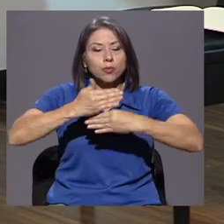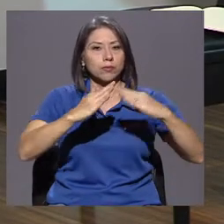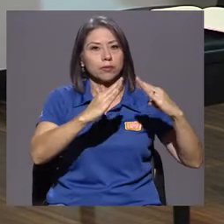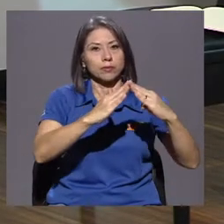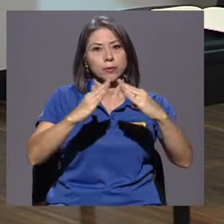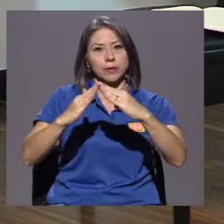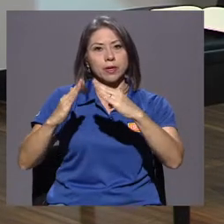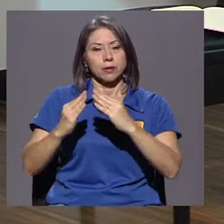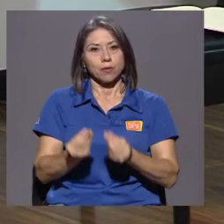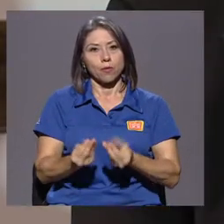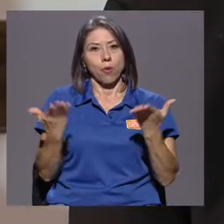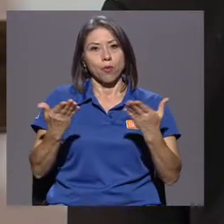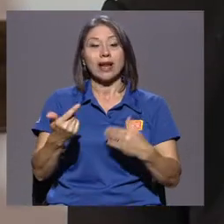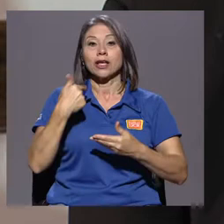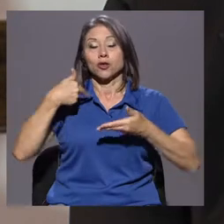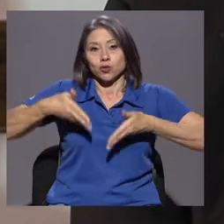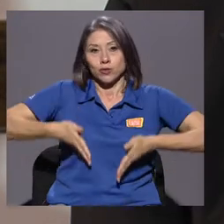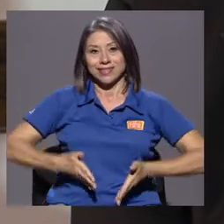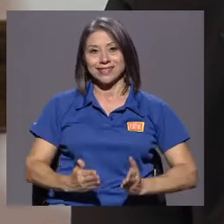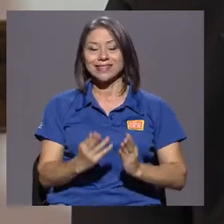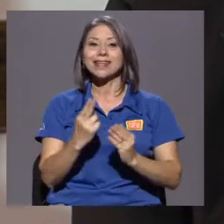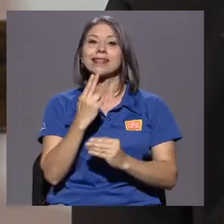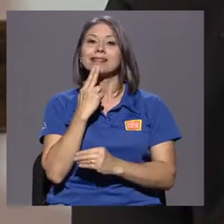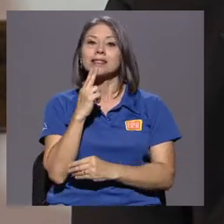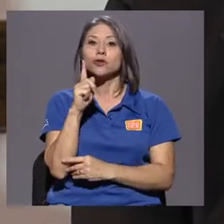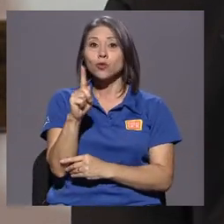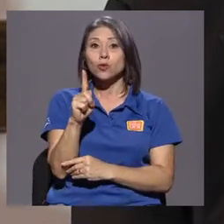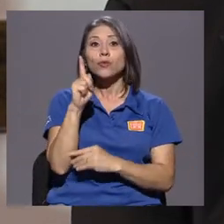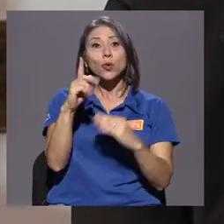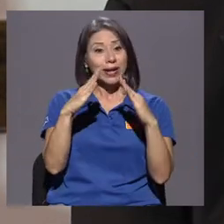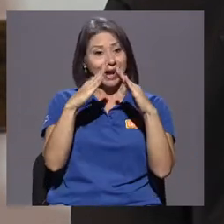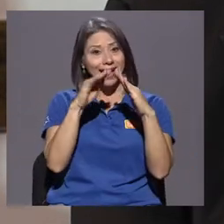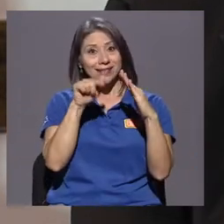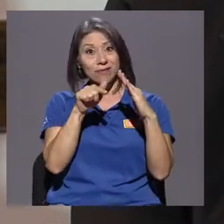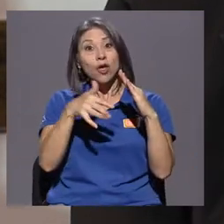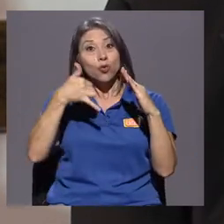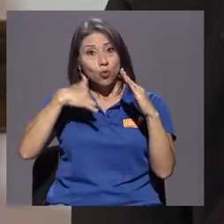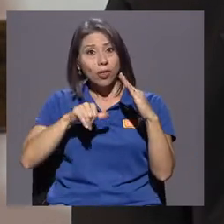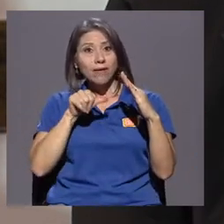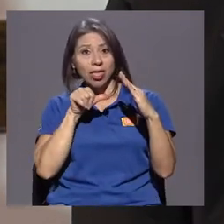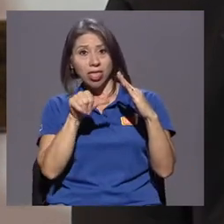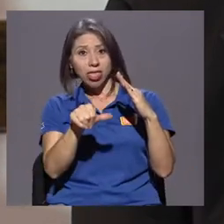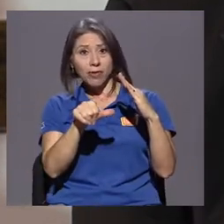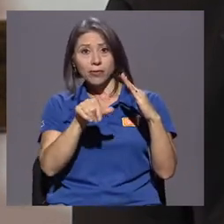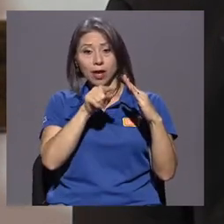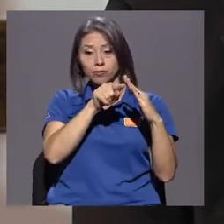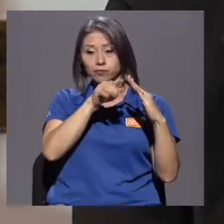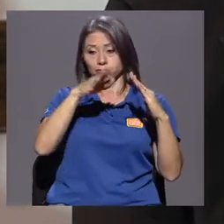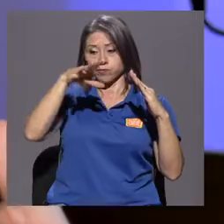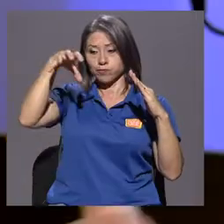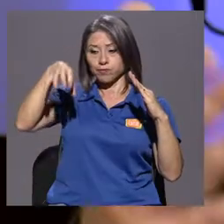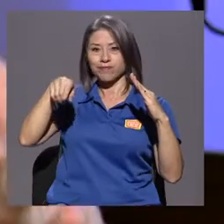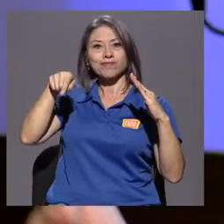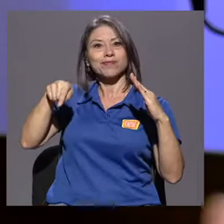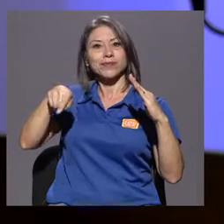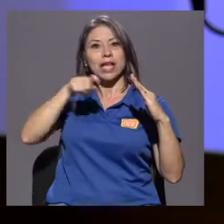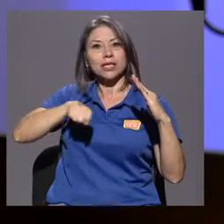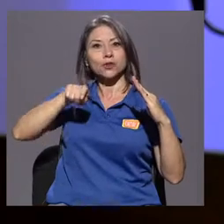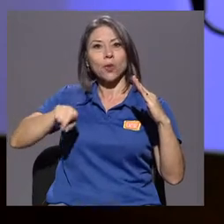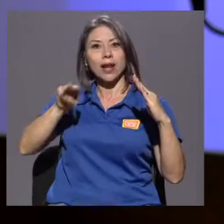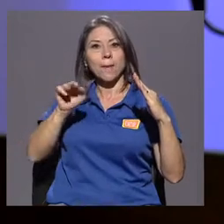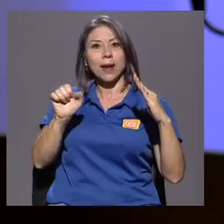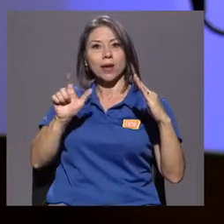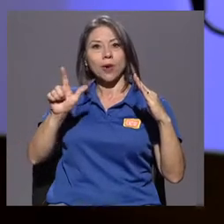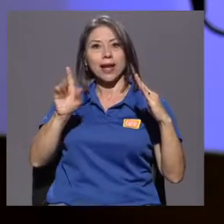y yo nací en la tienen una casita que existe todavía que queda al frente de la escuela manuel belgrano existe ahí